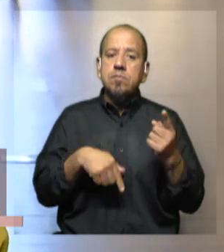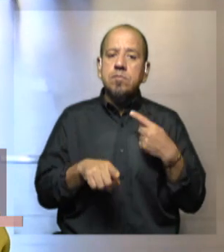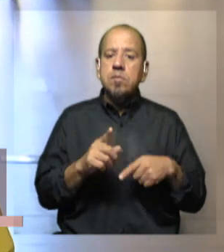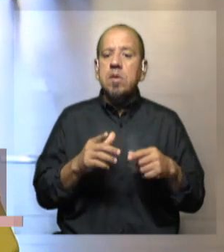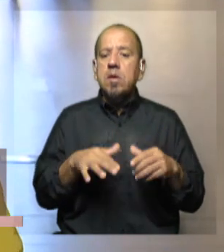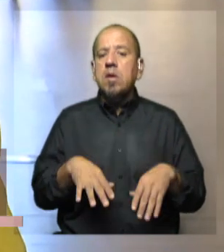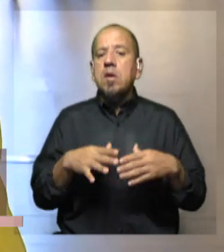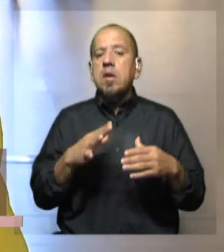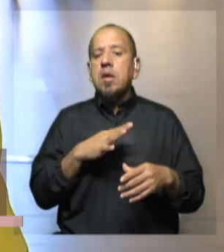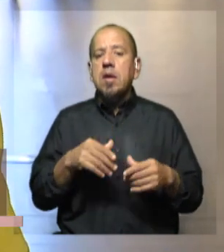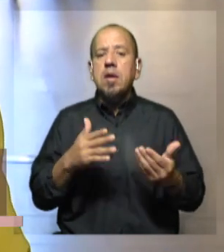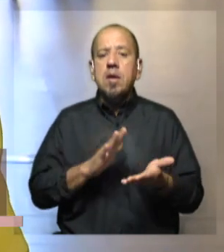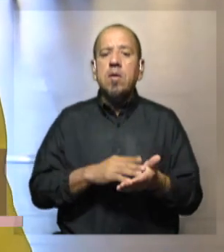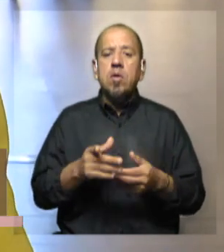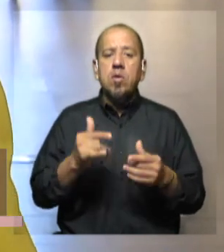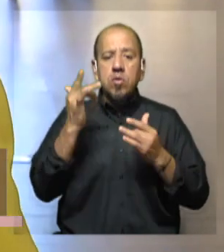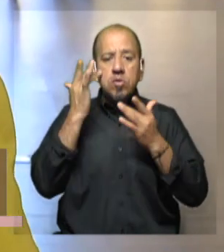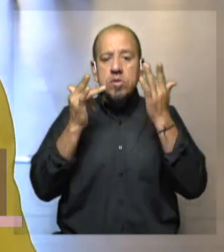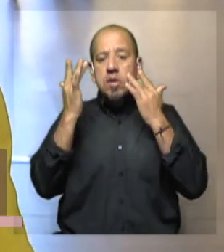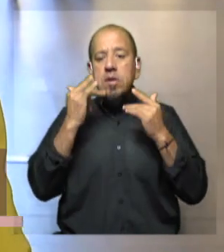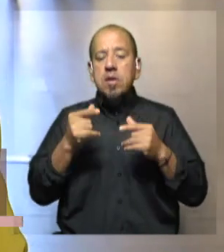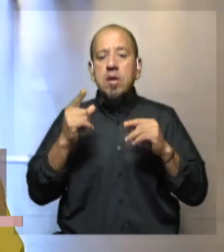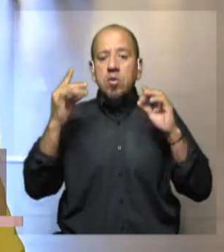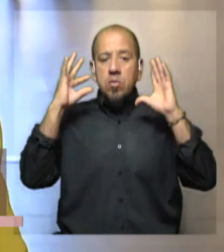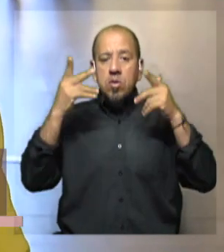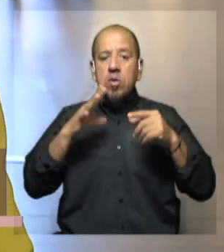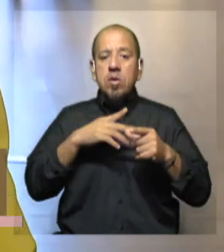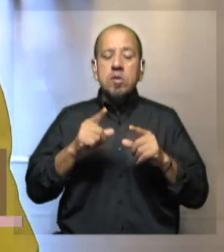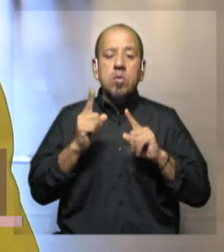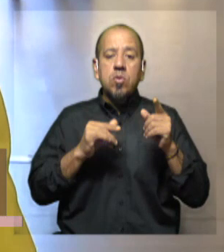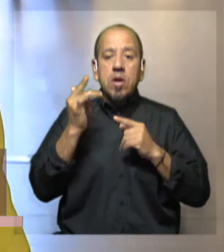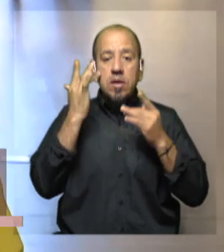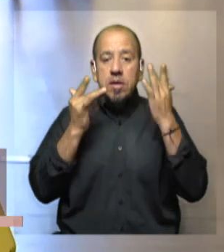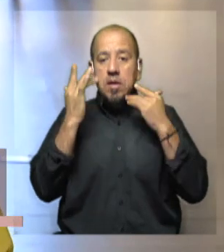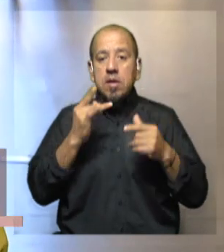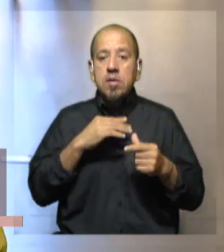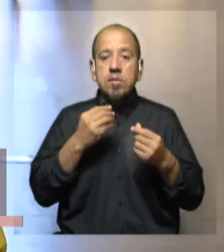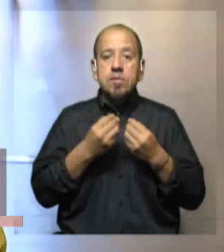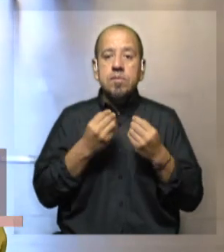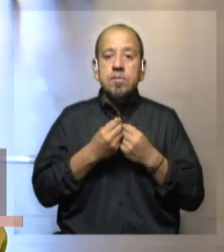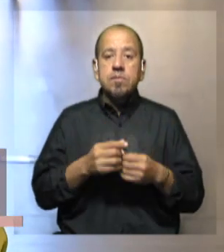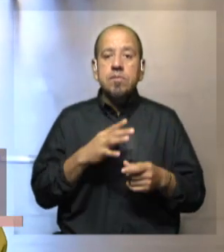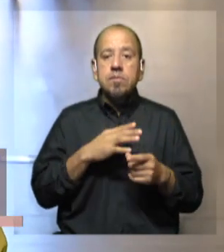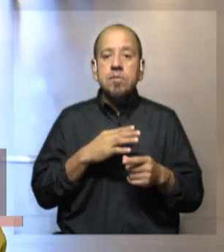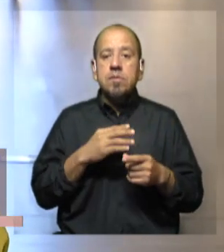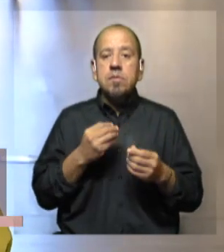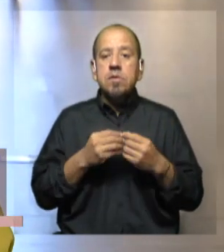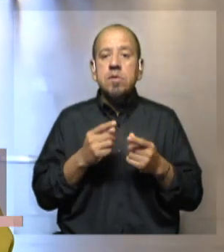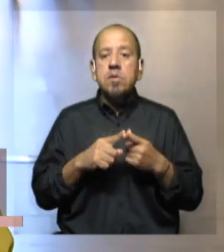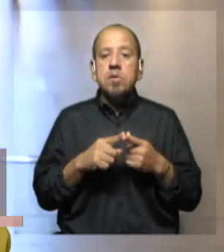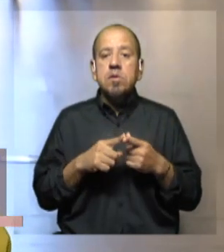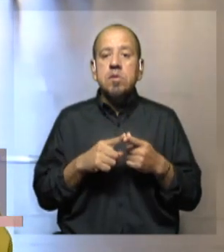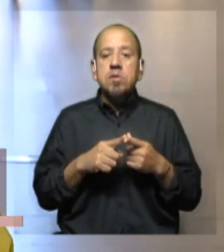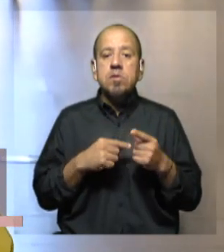de qué está pasando ahora con nuestros artistas contemporáneos, ¿no? Hay artistas de todo tipo, hay artistas muy consagrados, conocidos, y